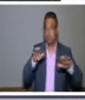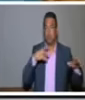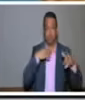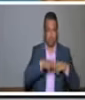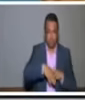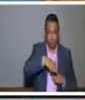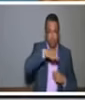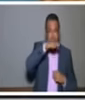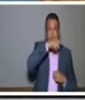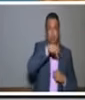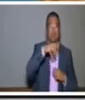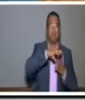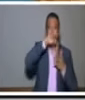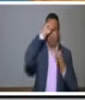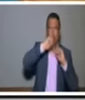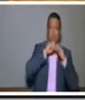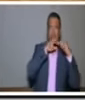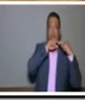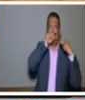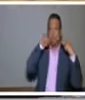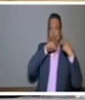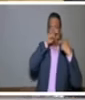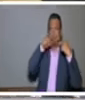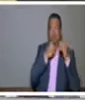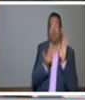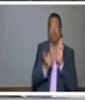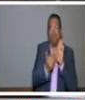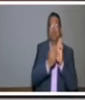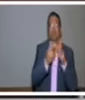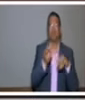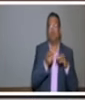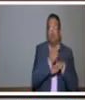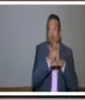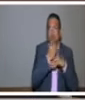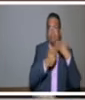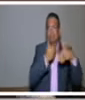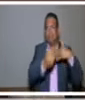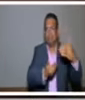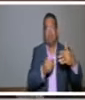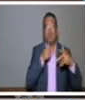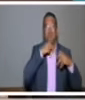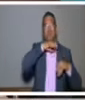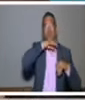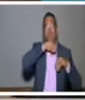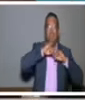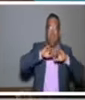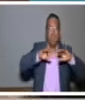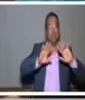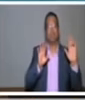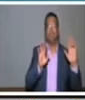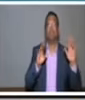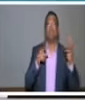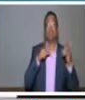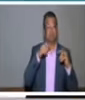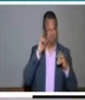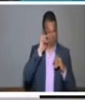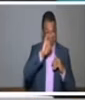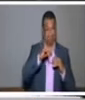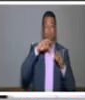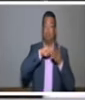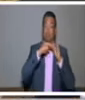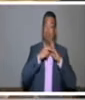aprendan a reusar, a reciclar, a adquirir productos que produzcan menos contaminantes. Y es así, partiendo desde esto, como generacionalmente uno